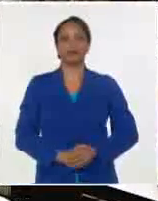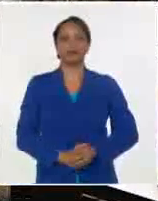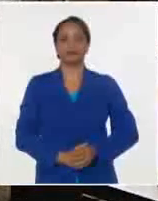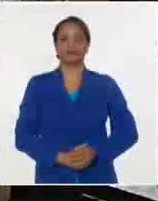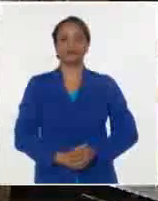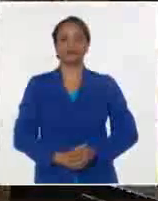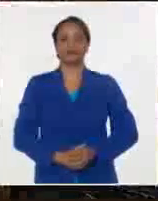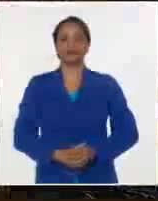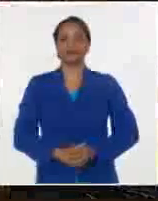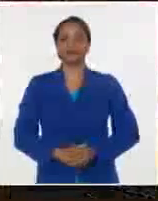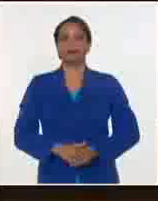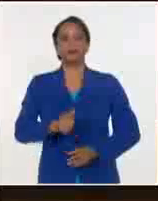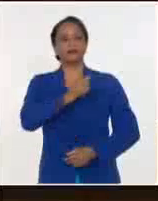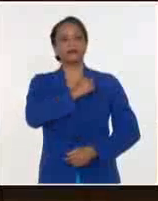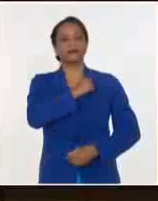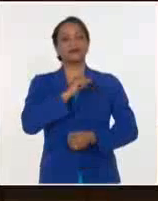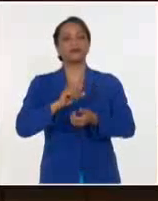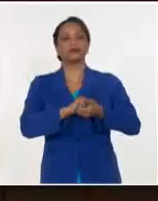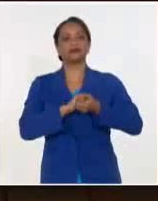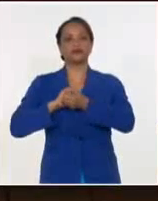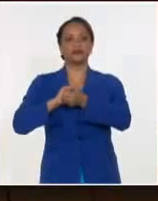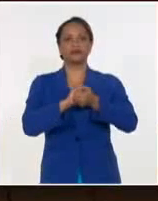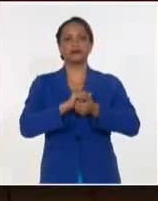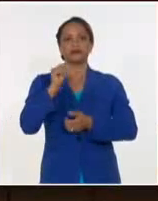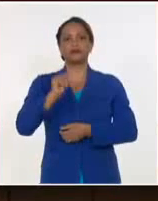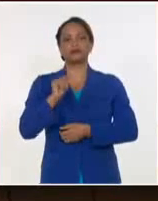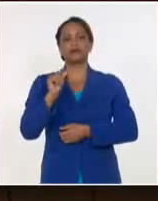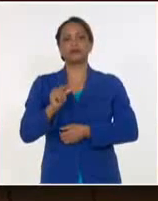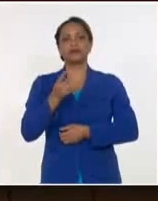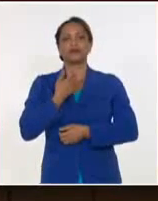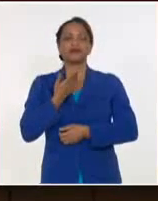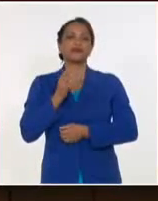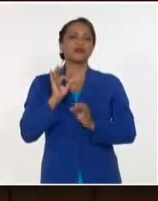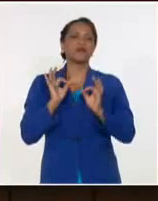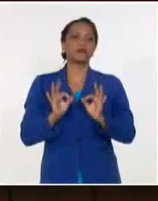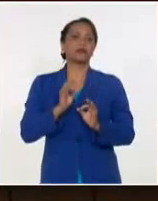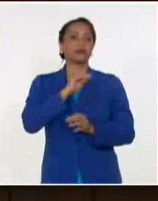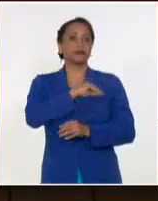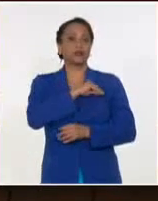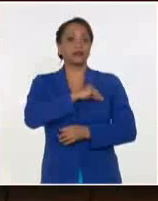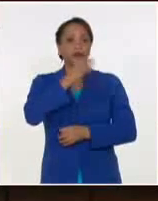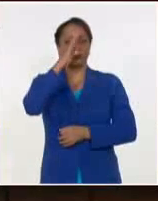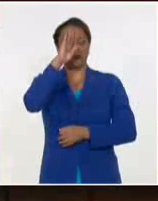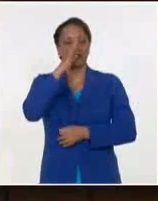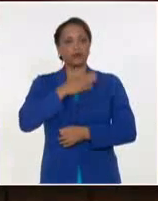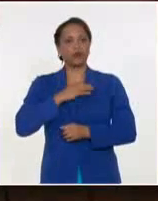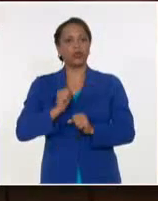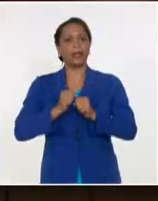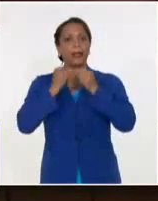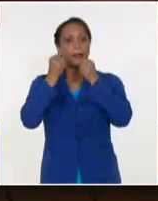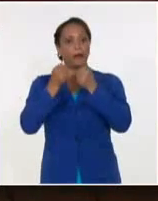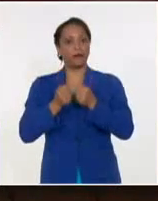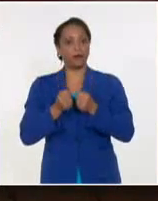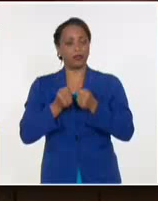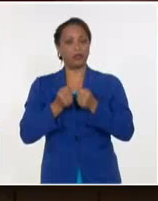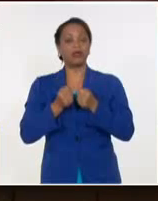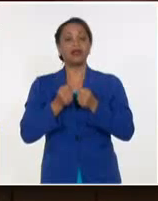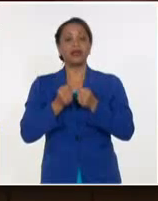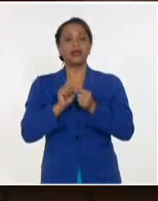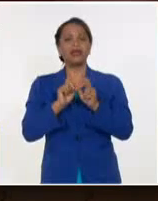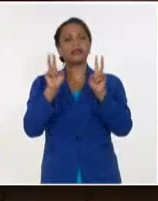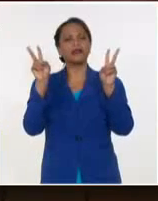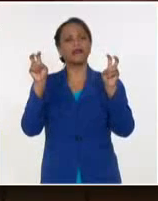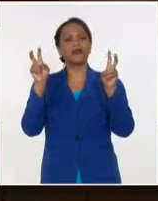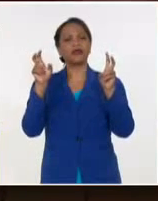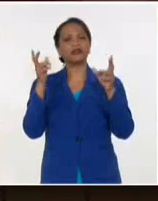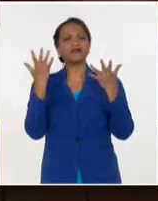Queridos compatriotas, realmente el sentimiento de la patria es fuerte. Esa frase de